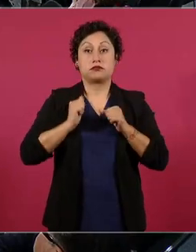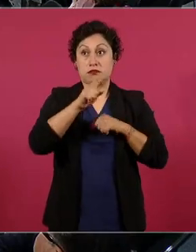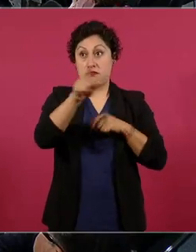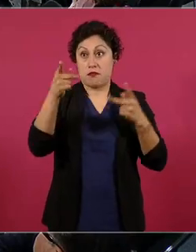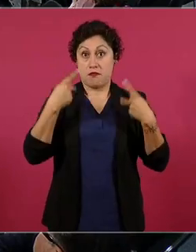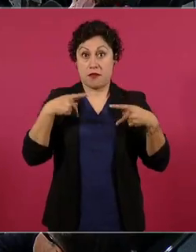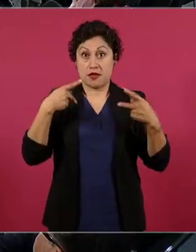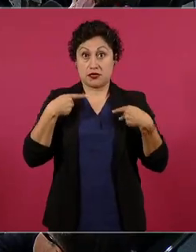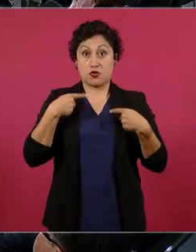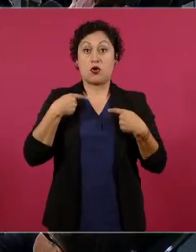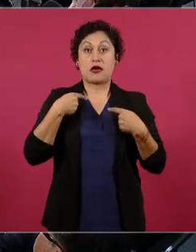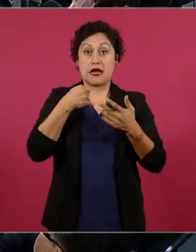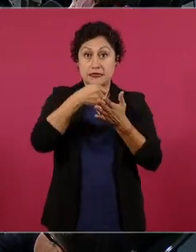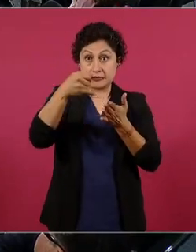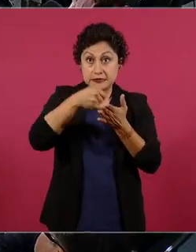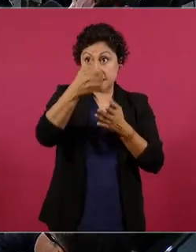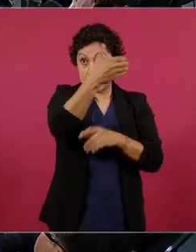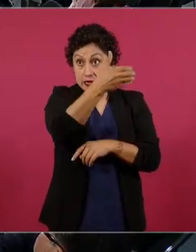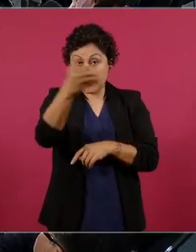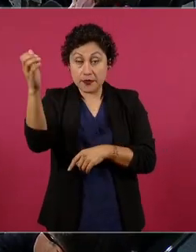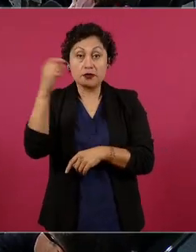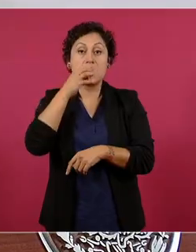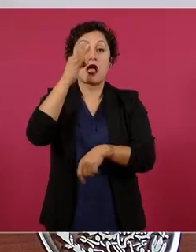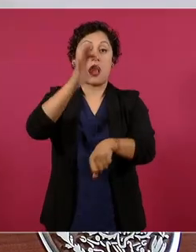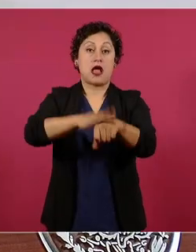están perjudicando a mucha gente